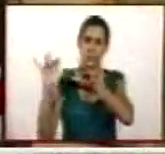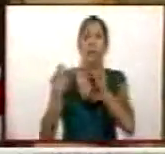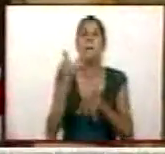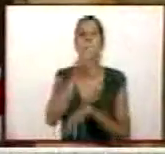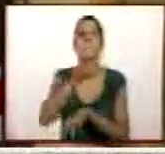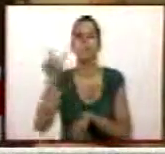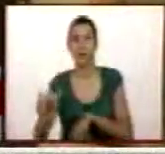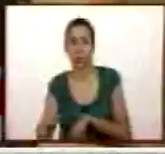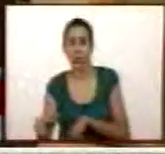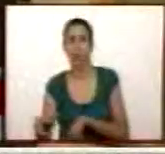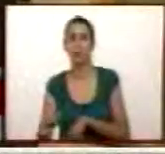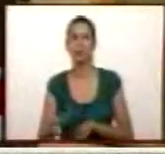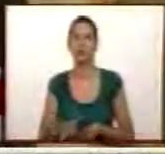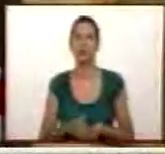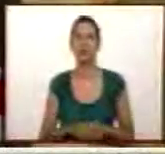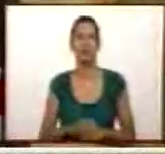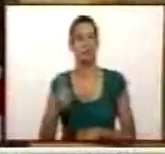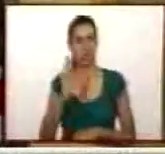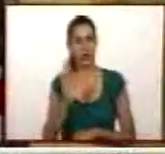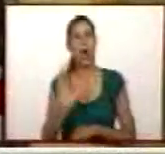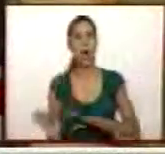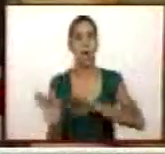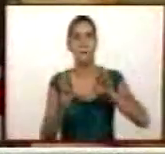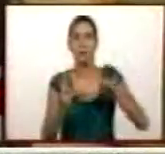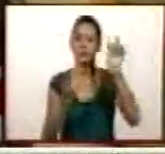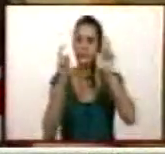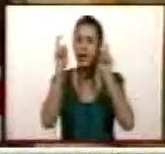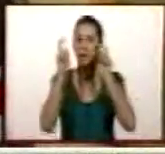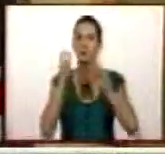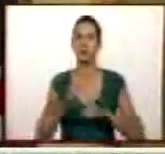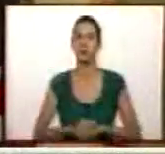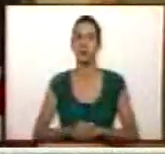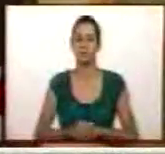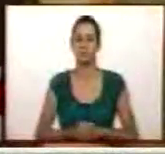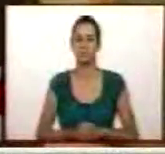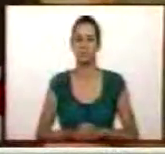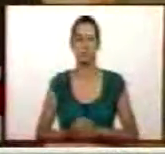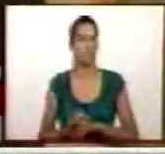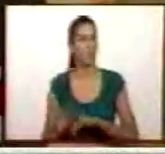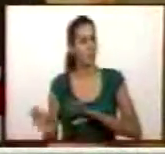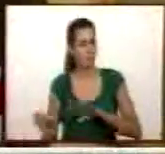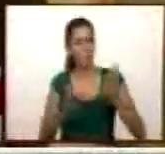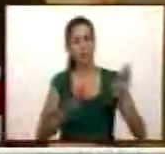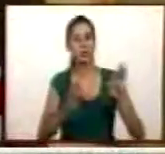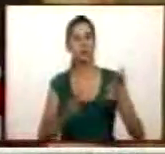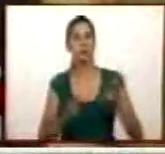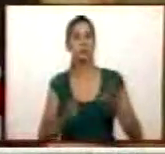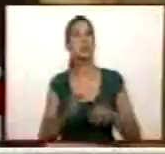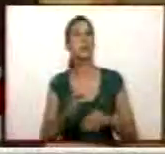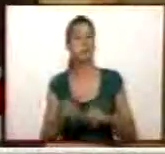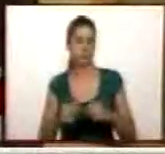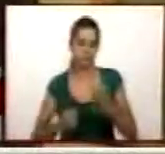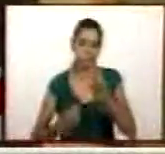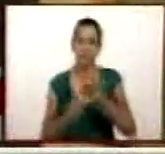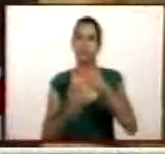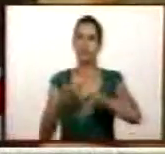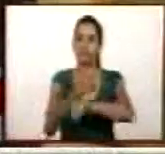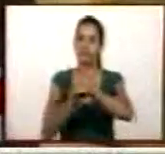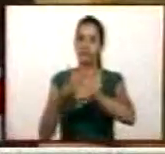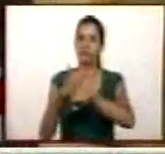compatriotas que vinieron a defender al presidente Chávez, a defender su voluntad de construir un gobierno